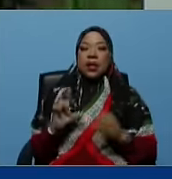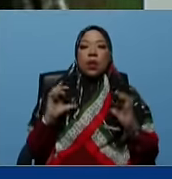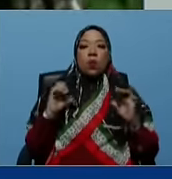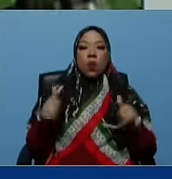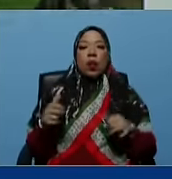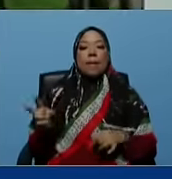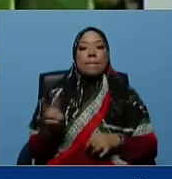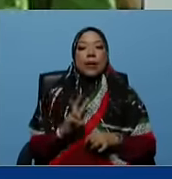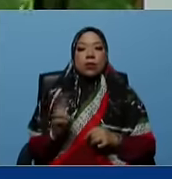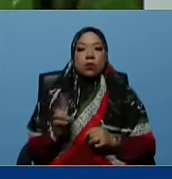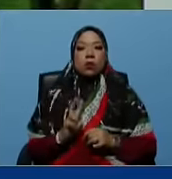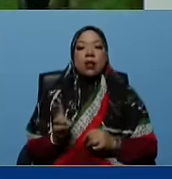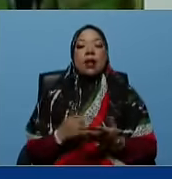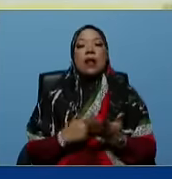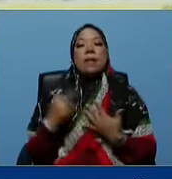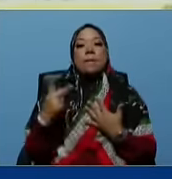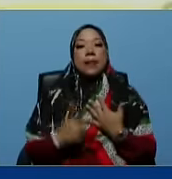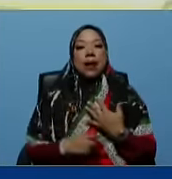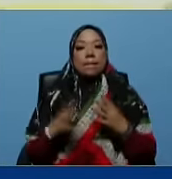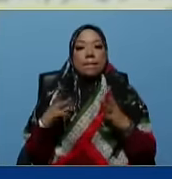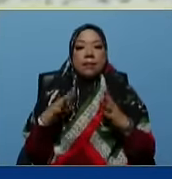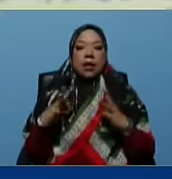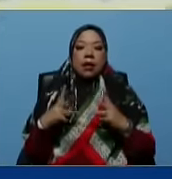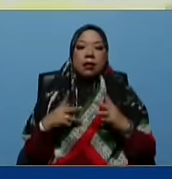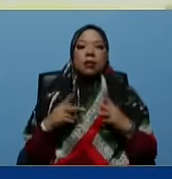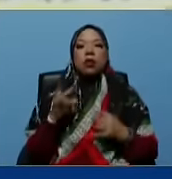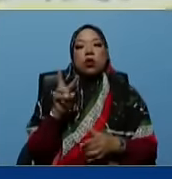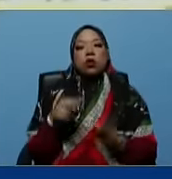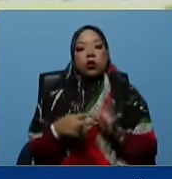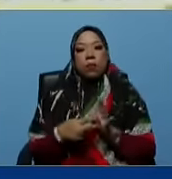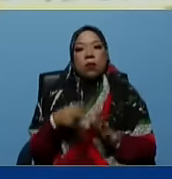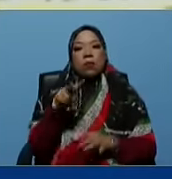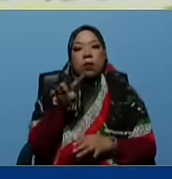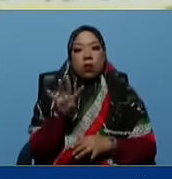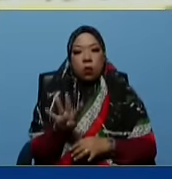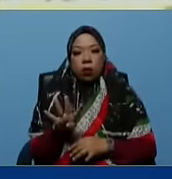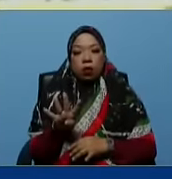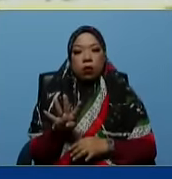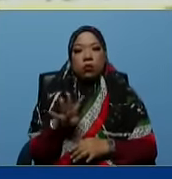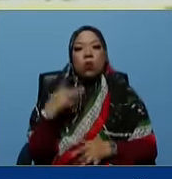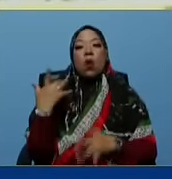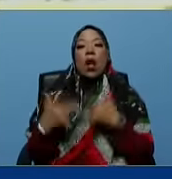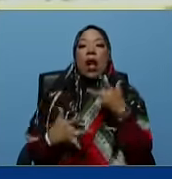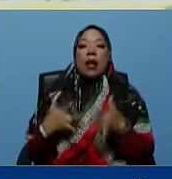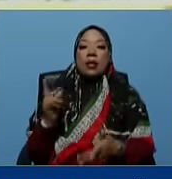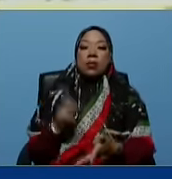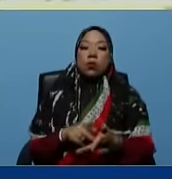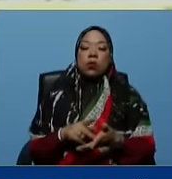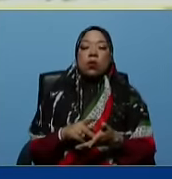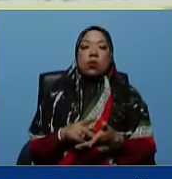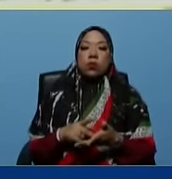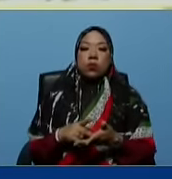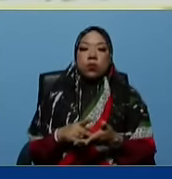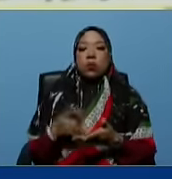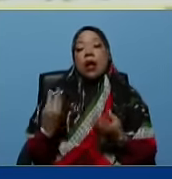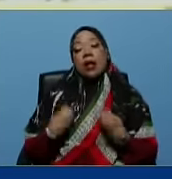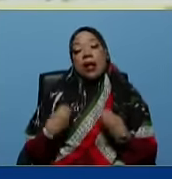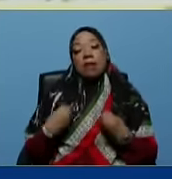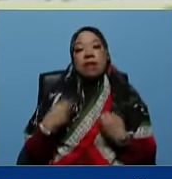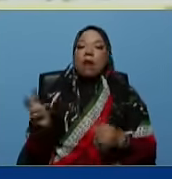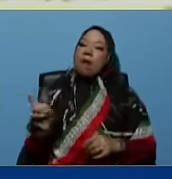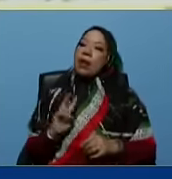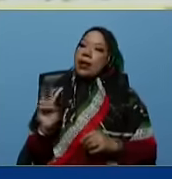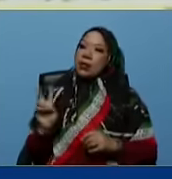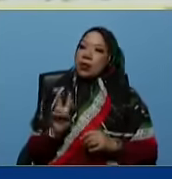Arranca en Venezuela el plan vacacional 2024 y lo celebramos diciendo ¡que viva